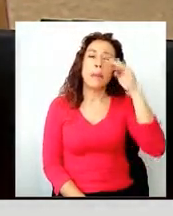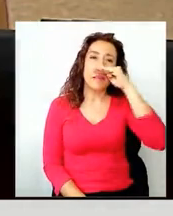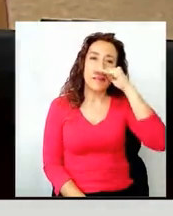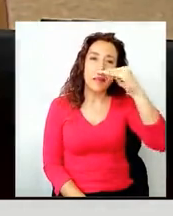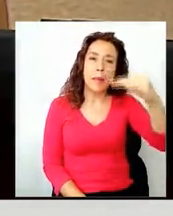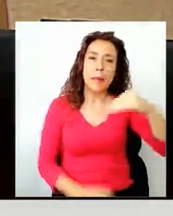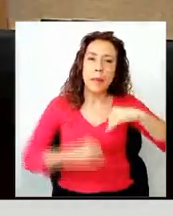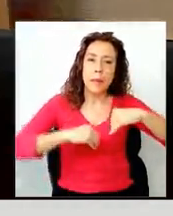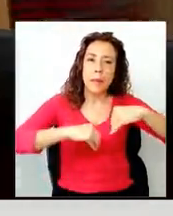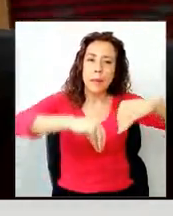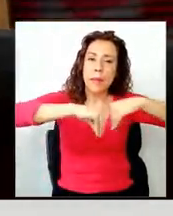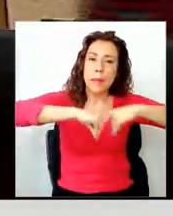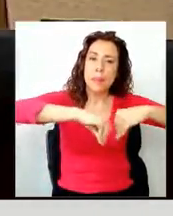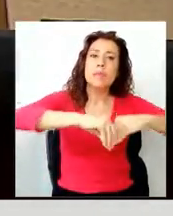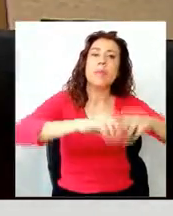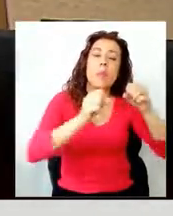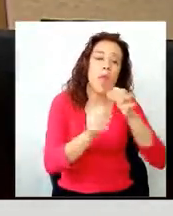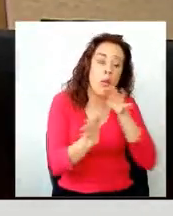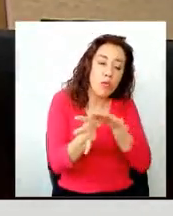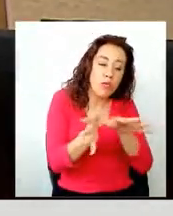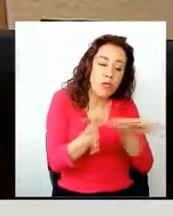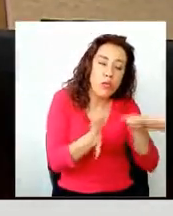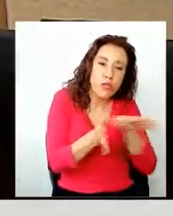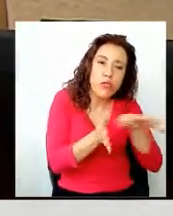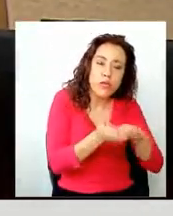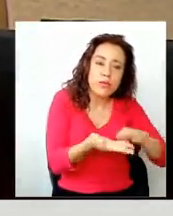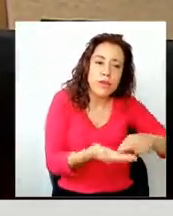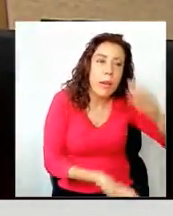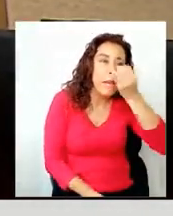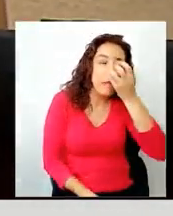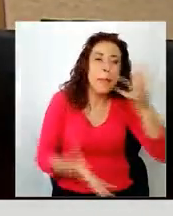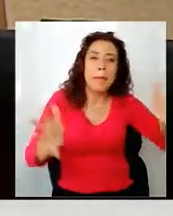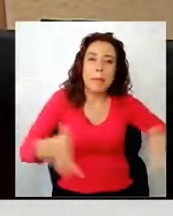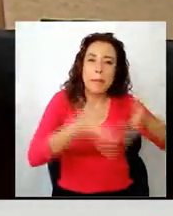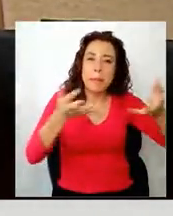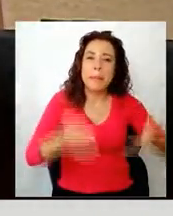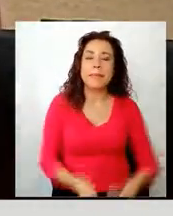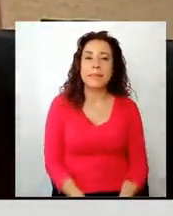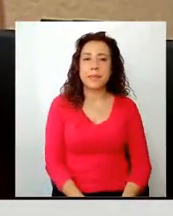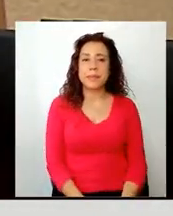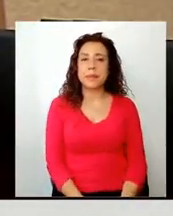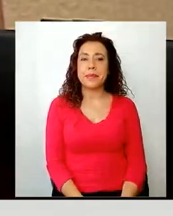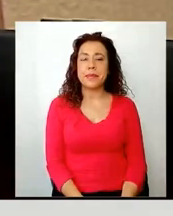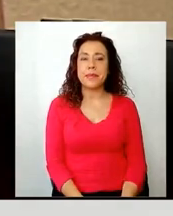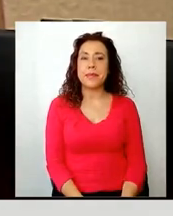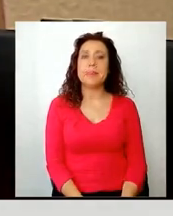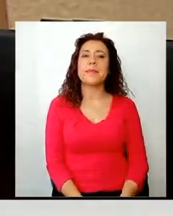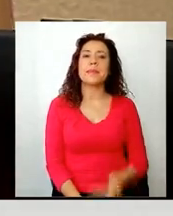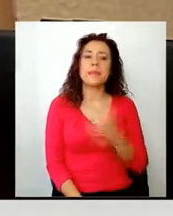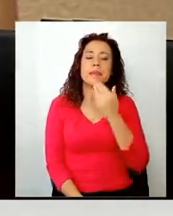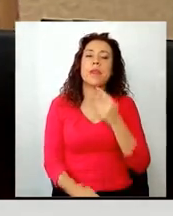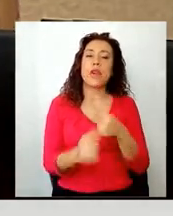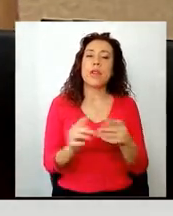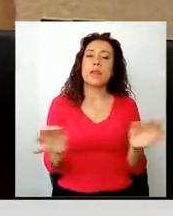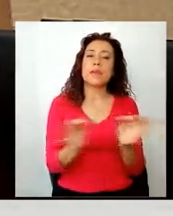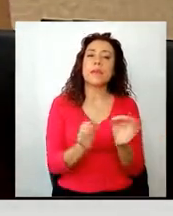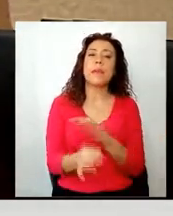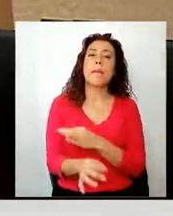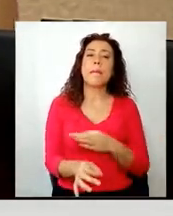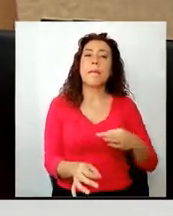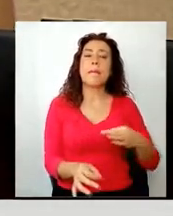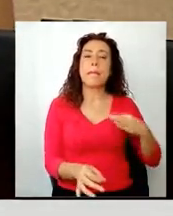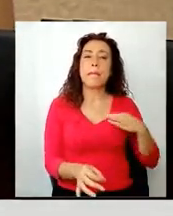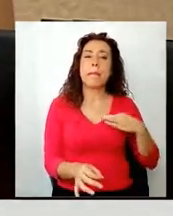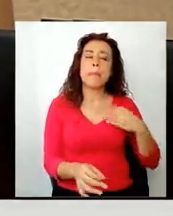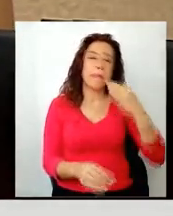de cultivos agrícolas salvo los exceptuados en el artículo 9 etcétera y después le da una función al Ministerio de agricultura en el